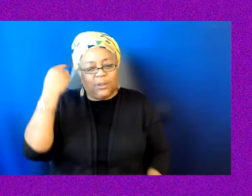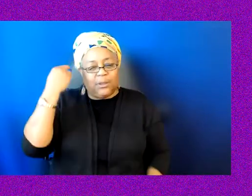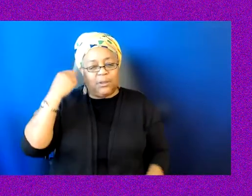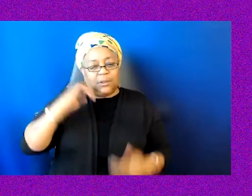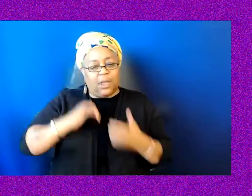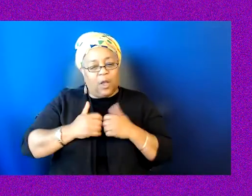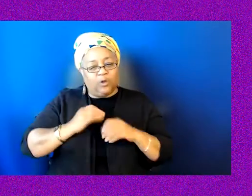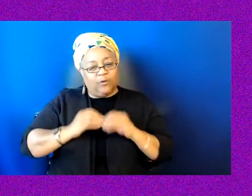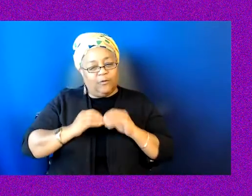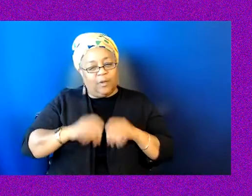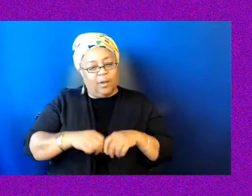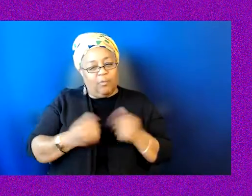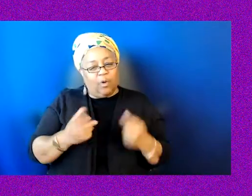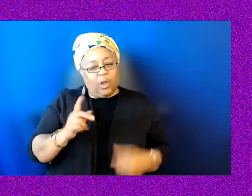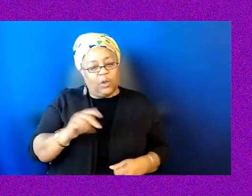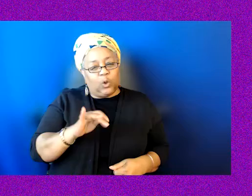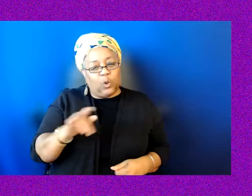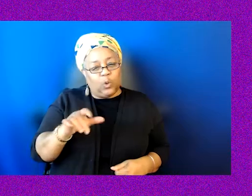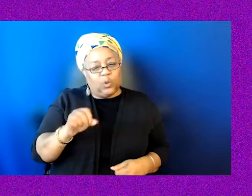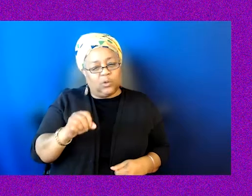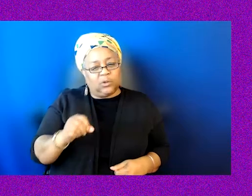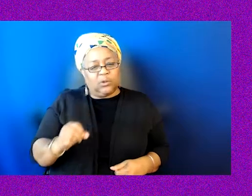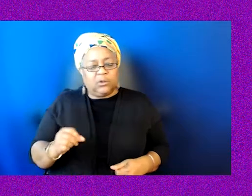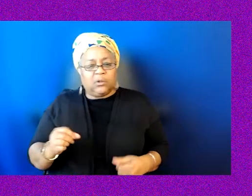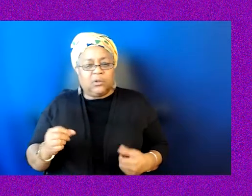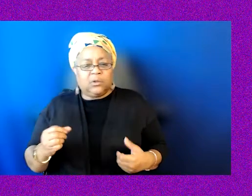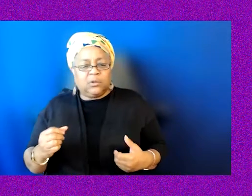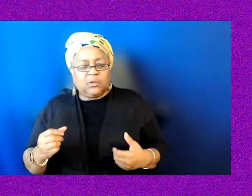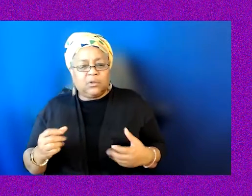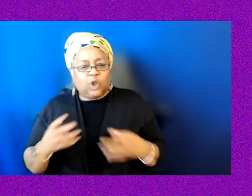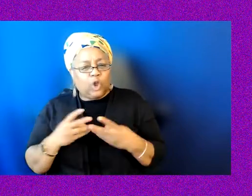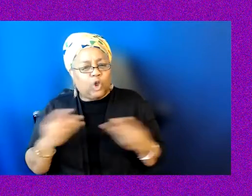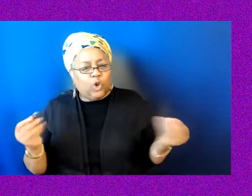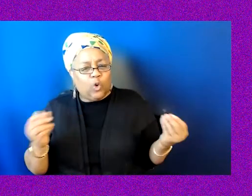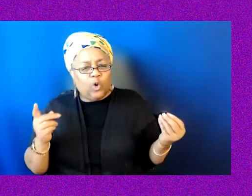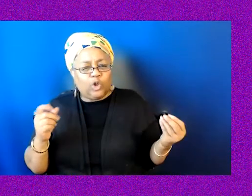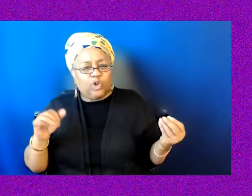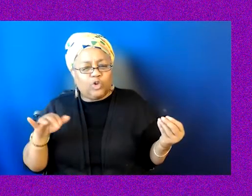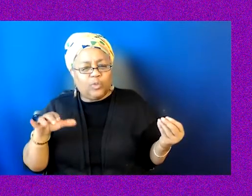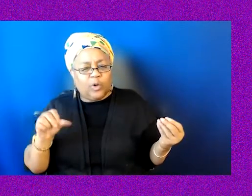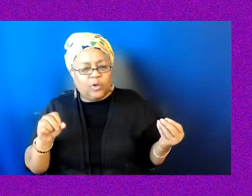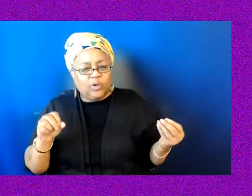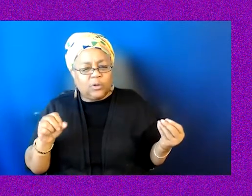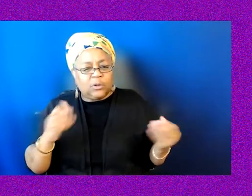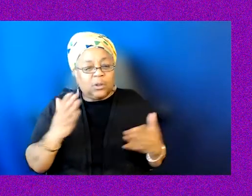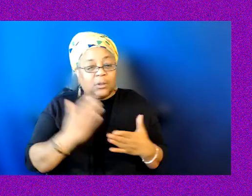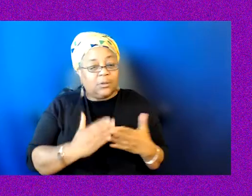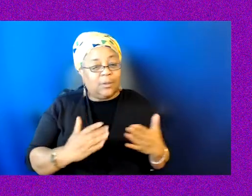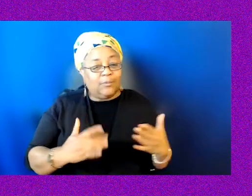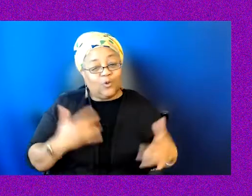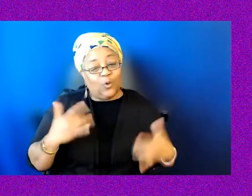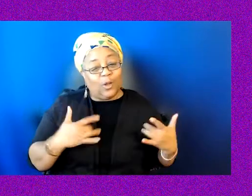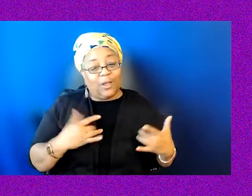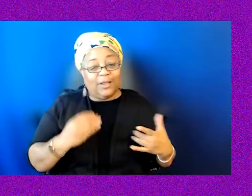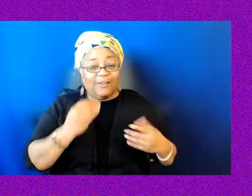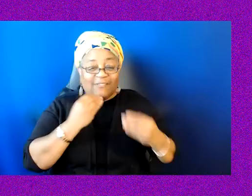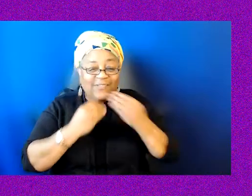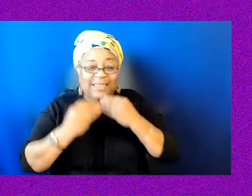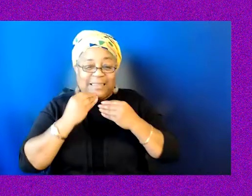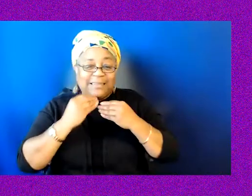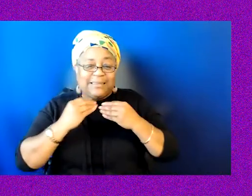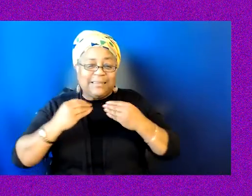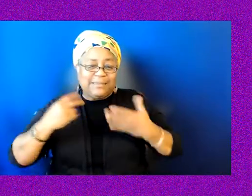y sus memorias de cómo arreglar herramientas rotas, cómo curar